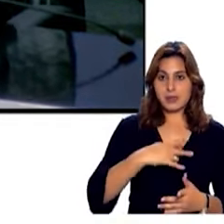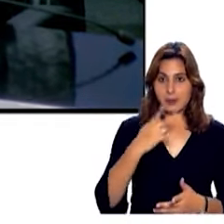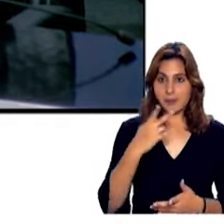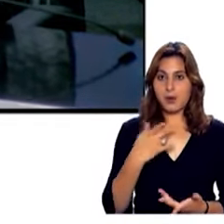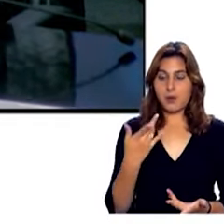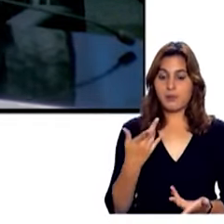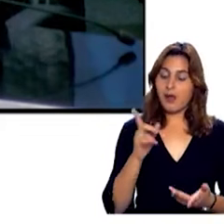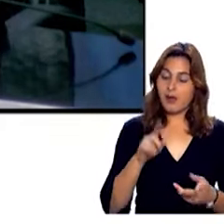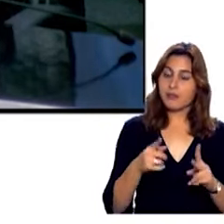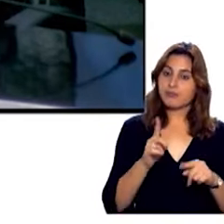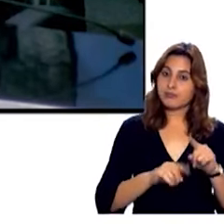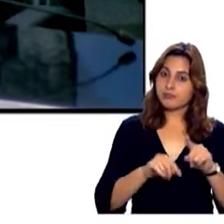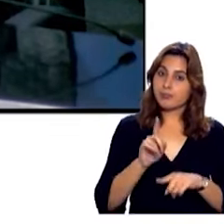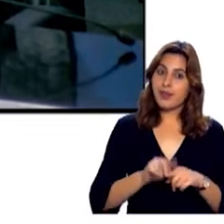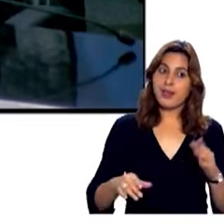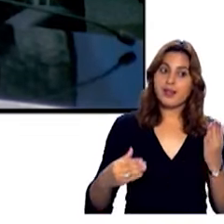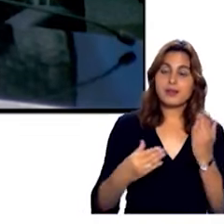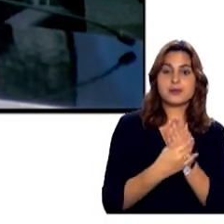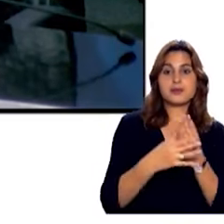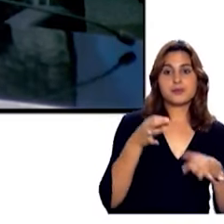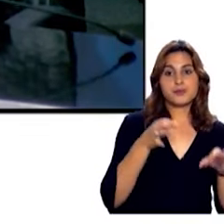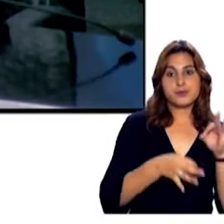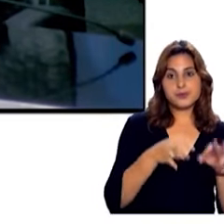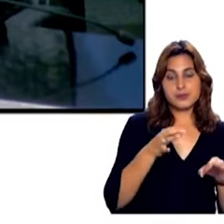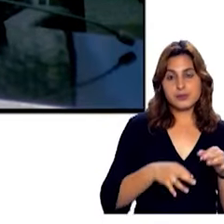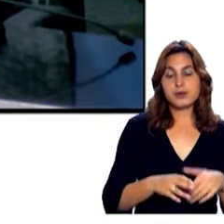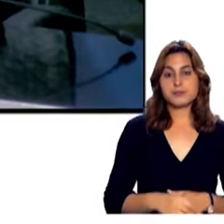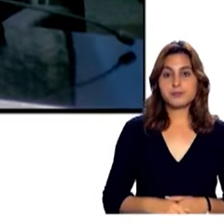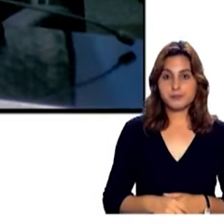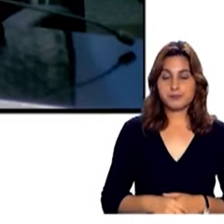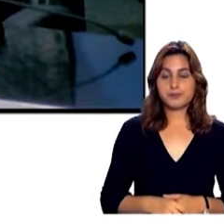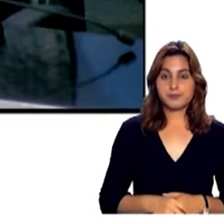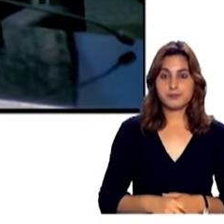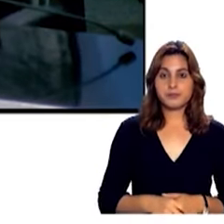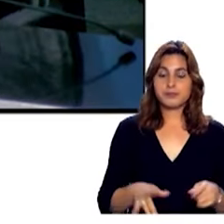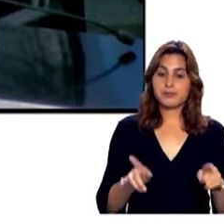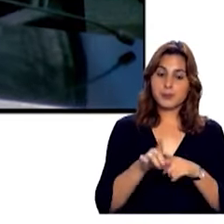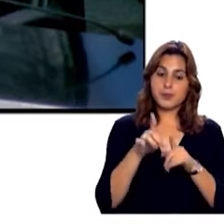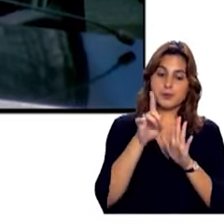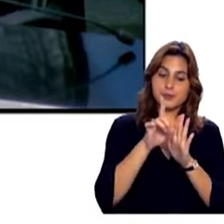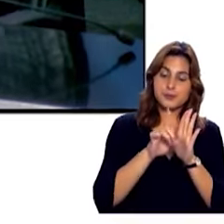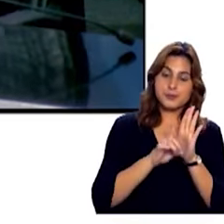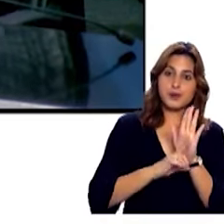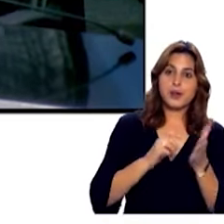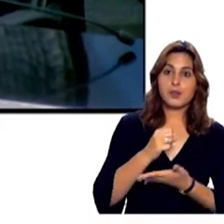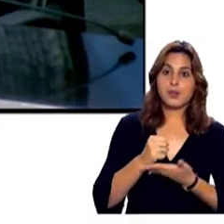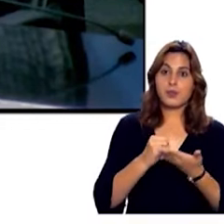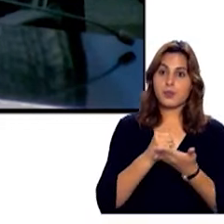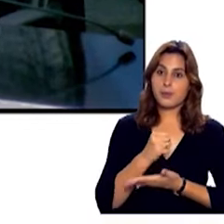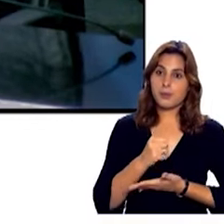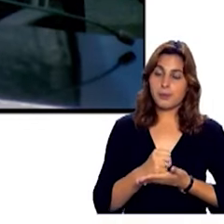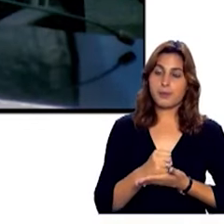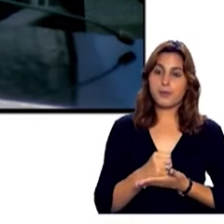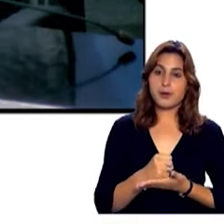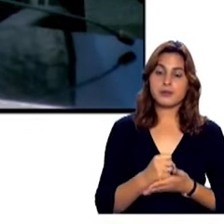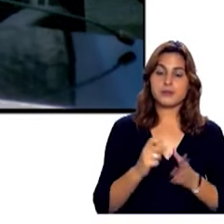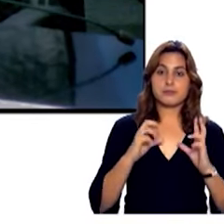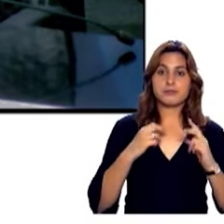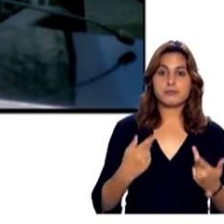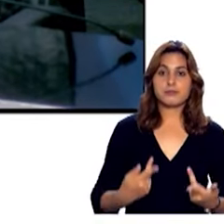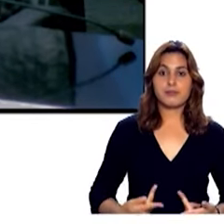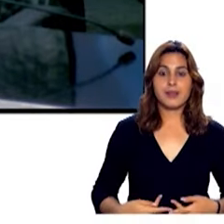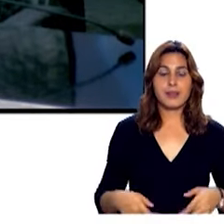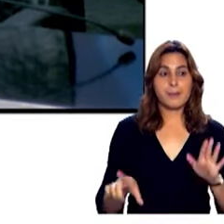seguridad jurídica Y el principio Y el derecho fundamental igualdad de Los ciudadanos ante la Ley Y el